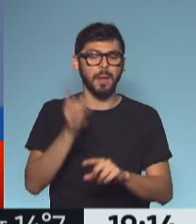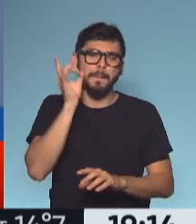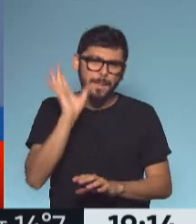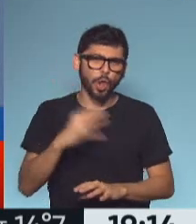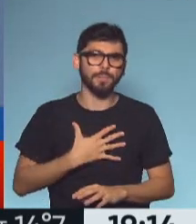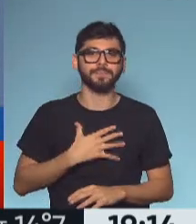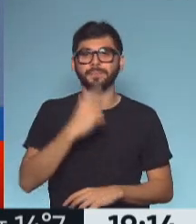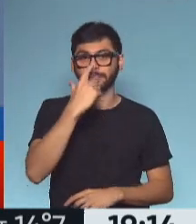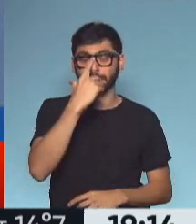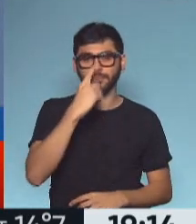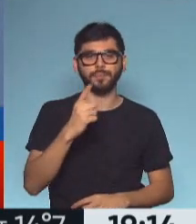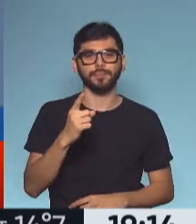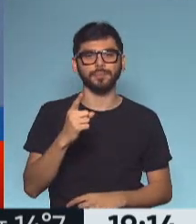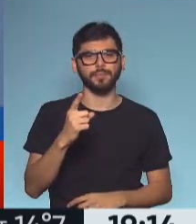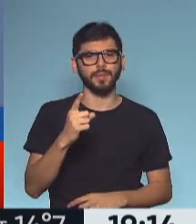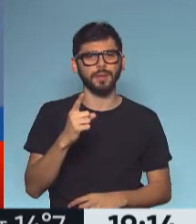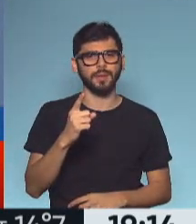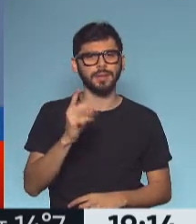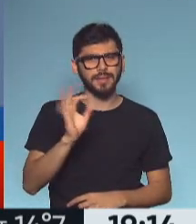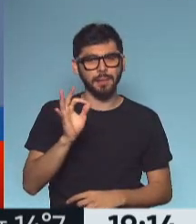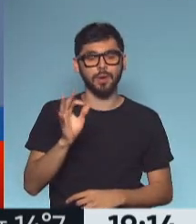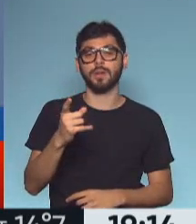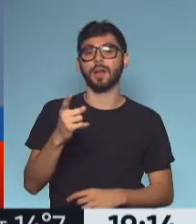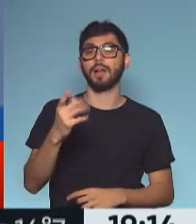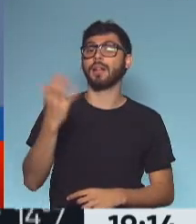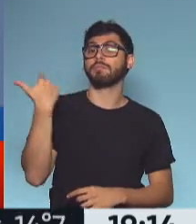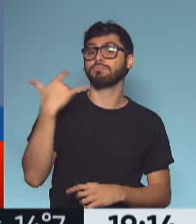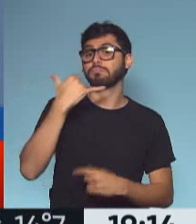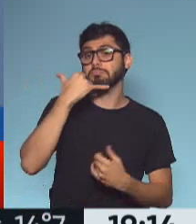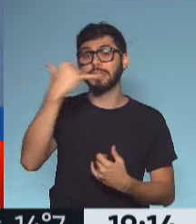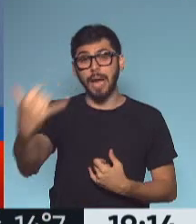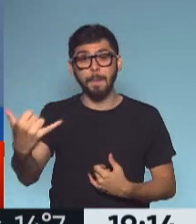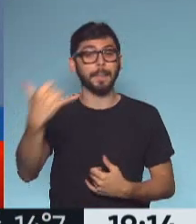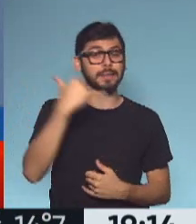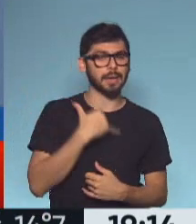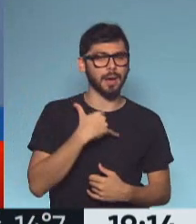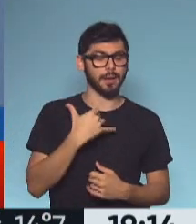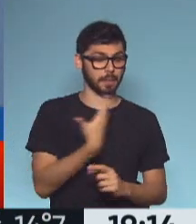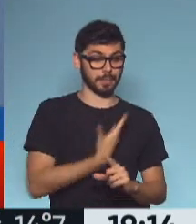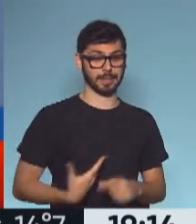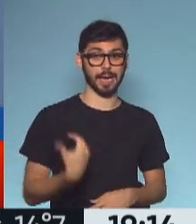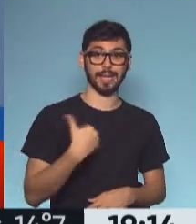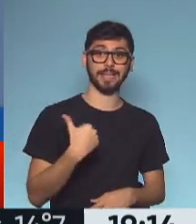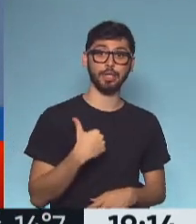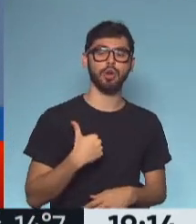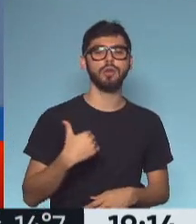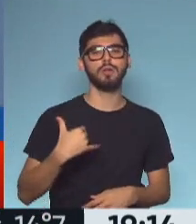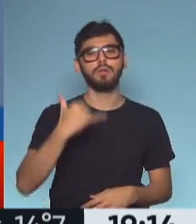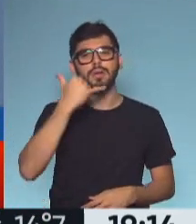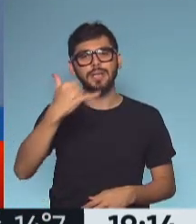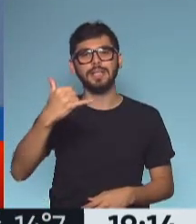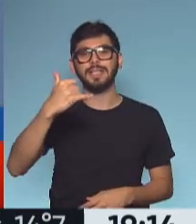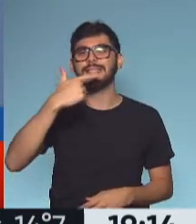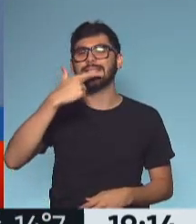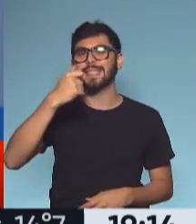De hecho, sabemos aquellos cruces, esas llamadas telefónicas que hubo entre el presidente argentino Alberto Fernández y Pedro Sánchez